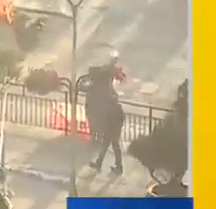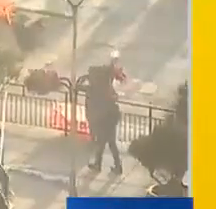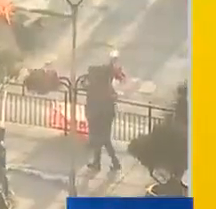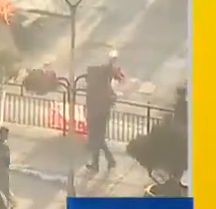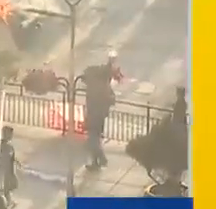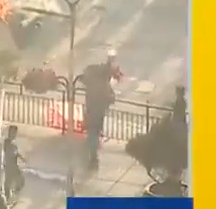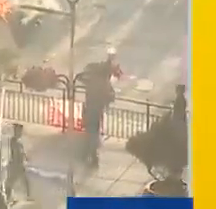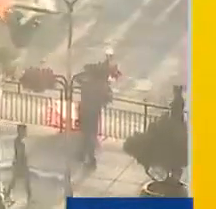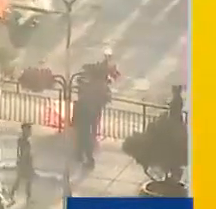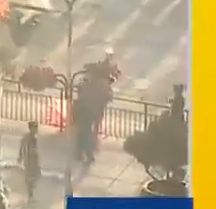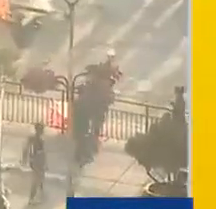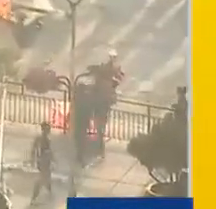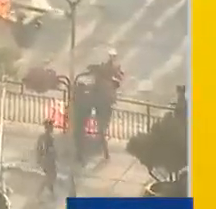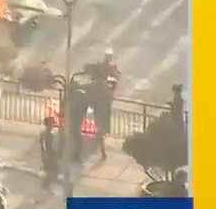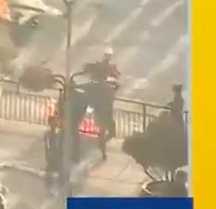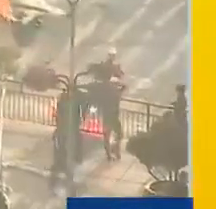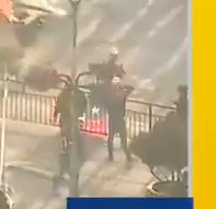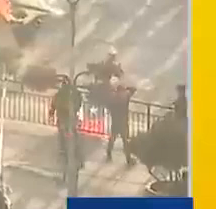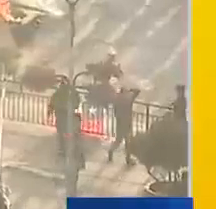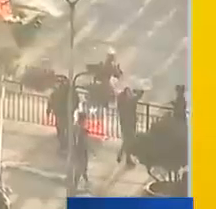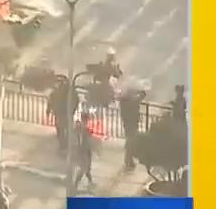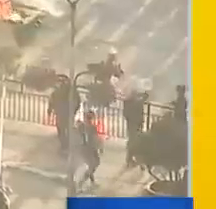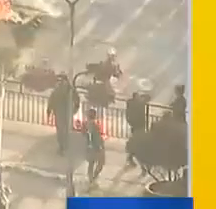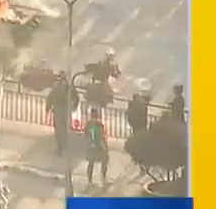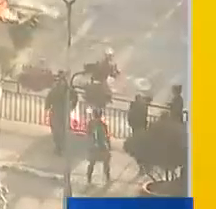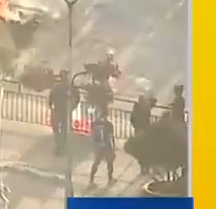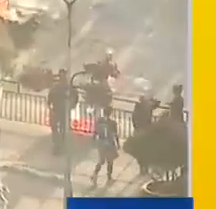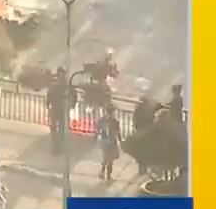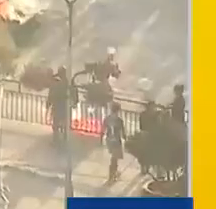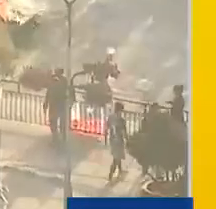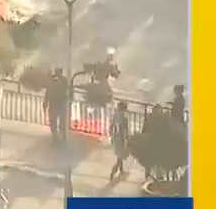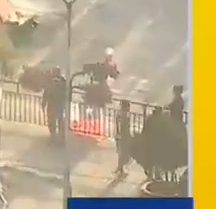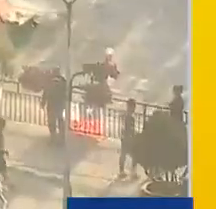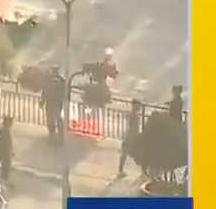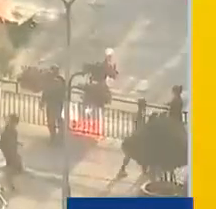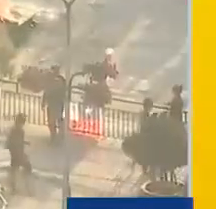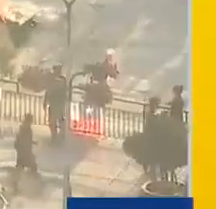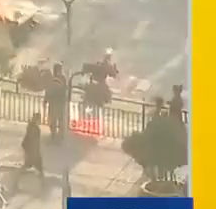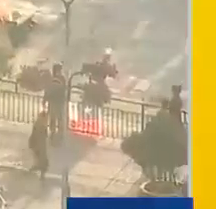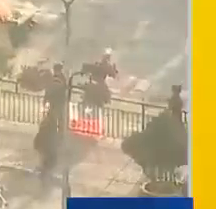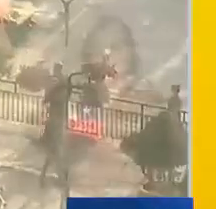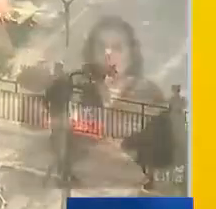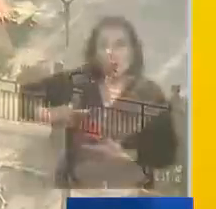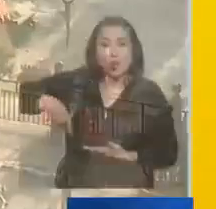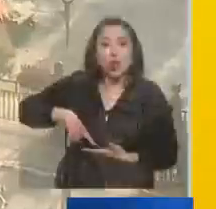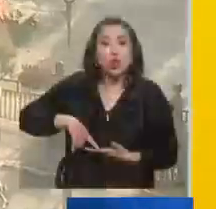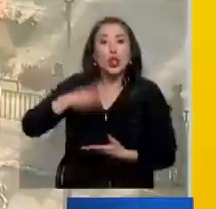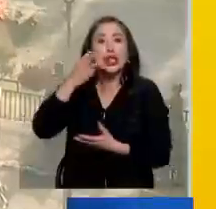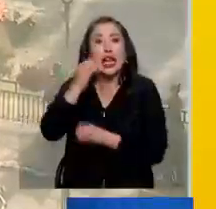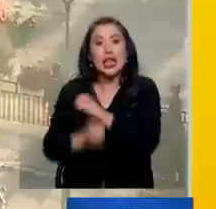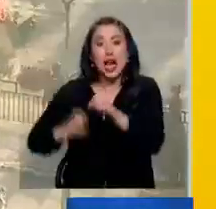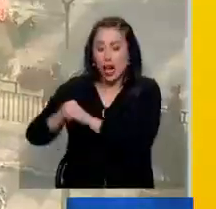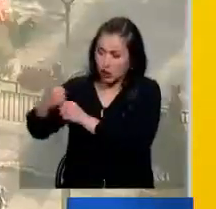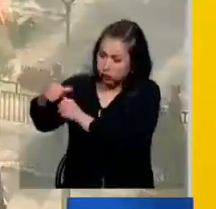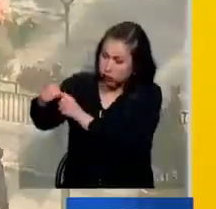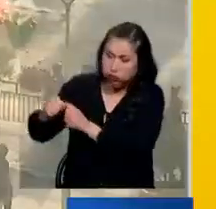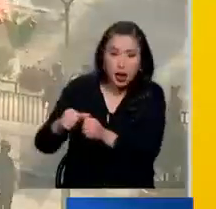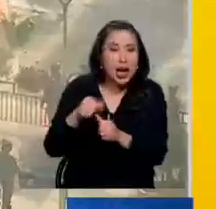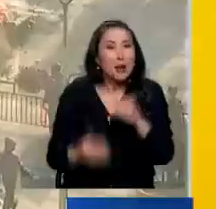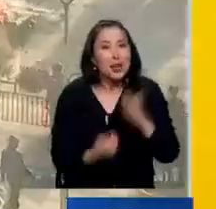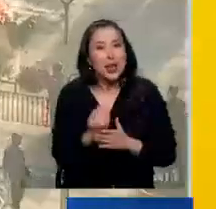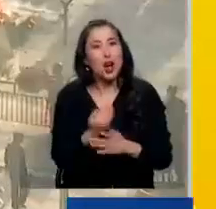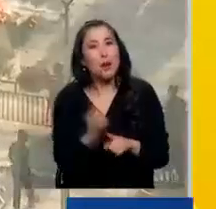cuando ocurre el lugar a donde hemos llegado en este país, porque de alguna manera nosotros venimos hace 30 años, conversaba con Benito esta